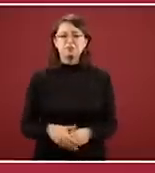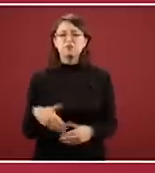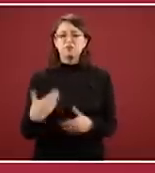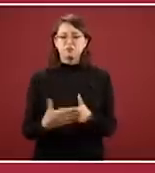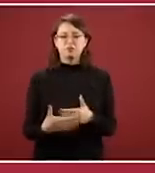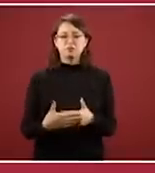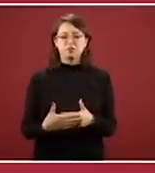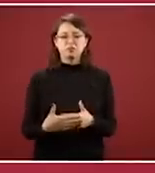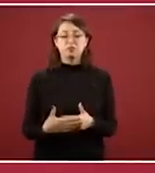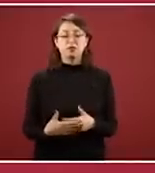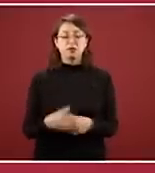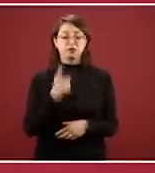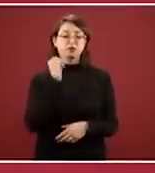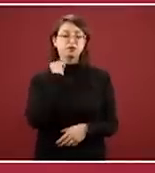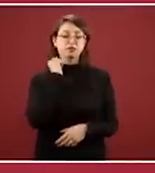el Senado.